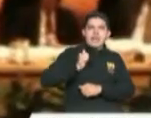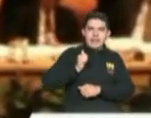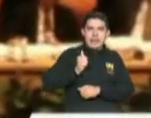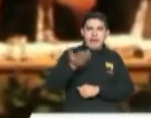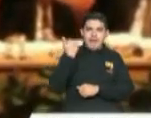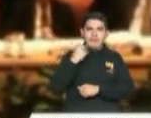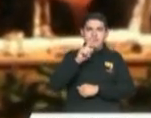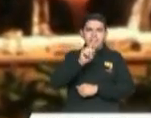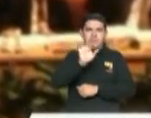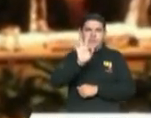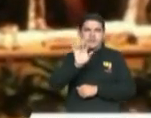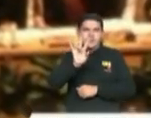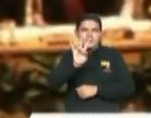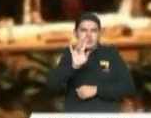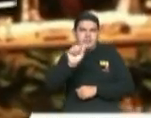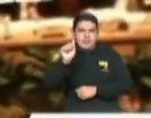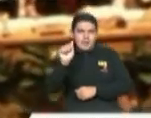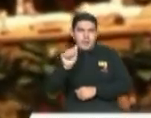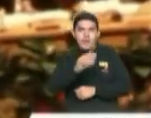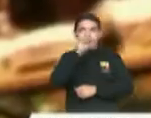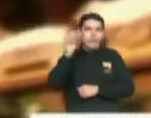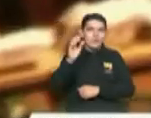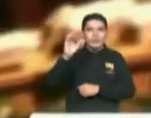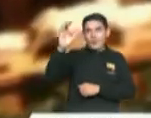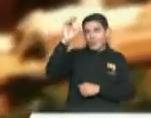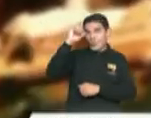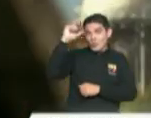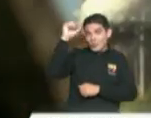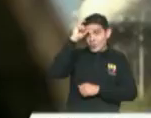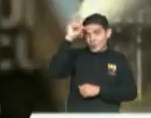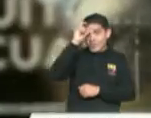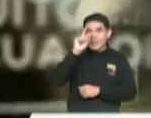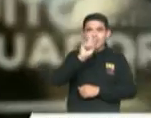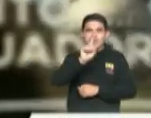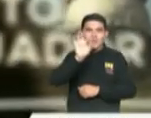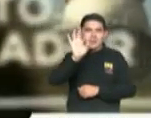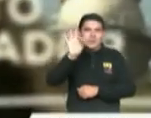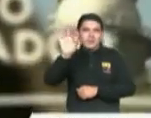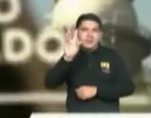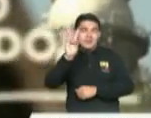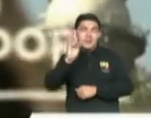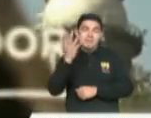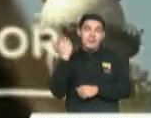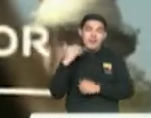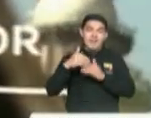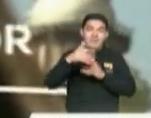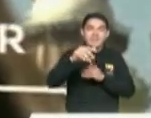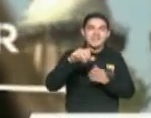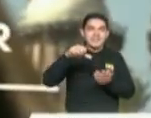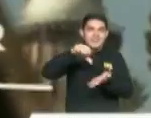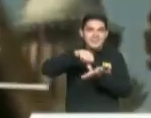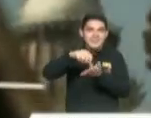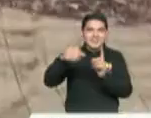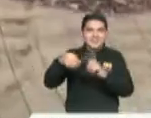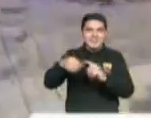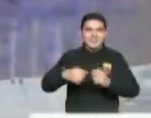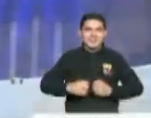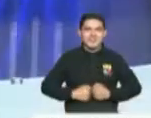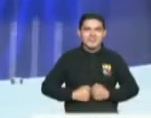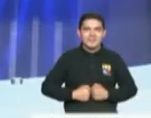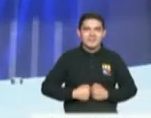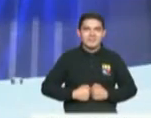1976 y en estambul turquía en 1996 katherine morejón noticiero ciudadano